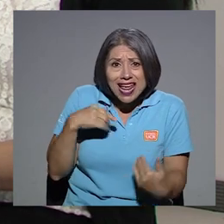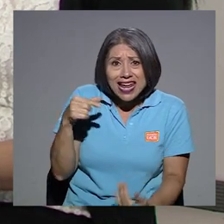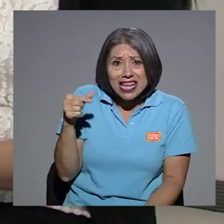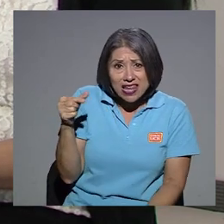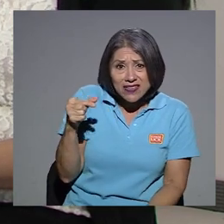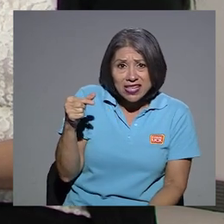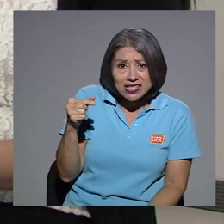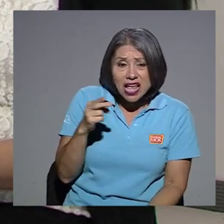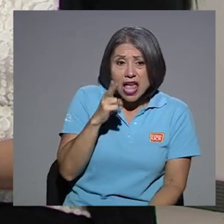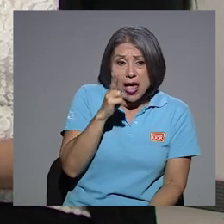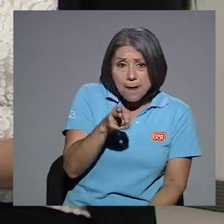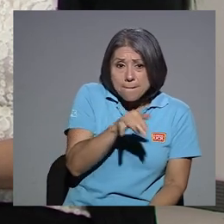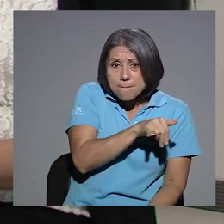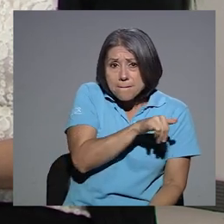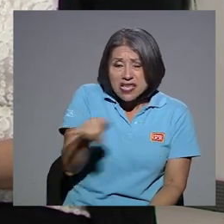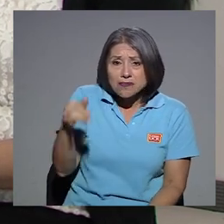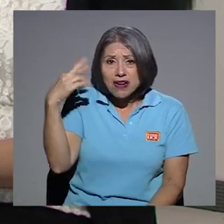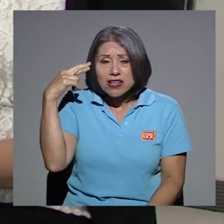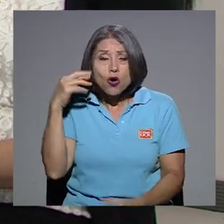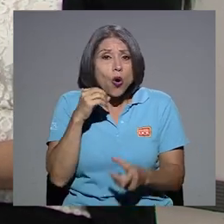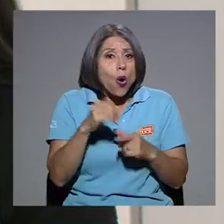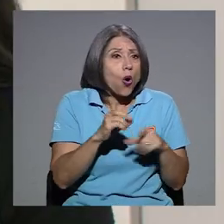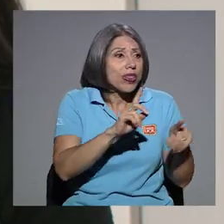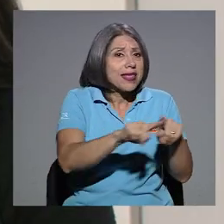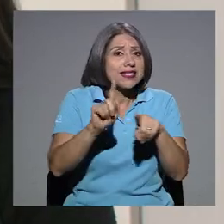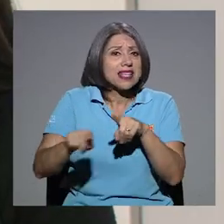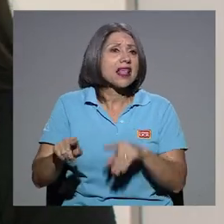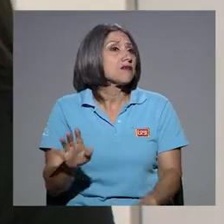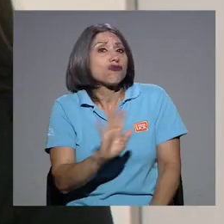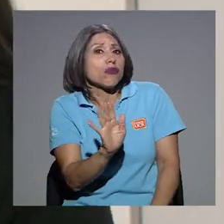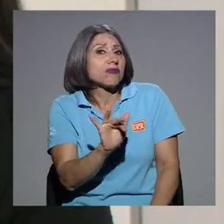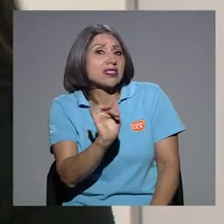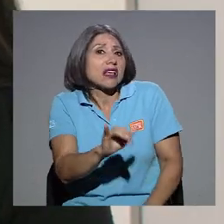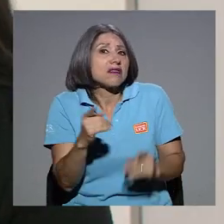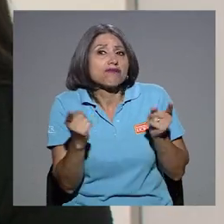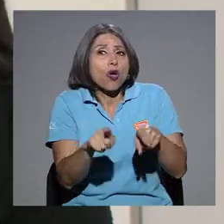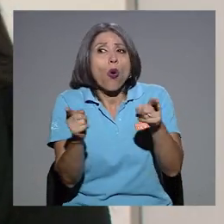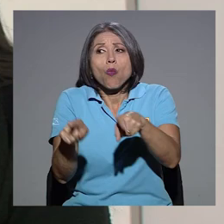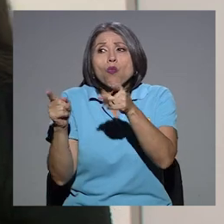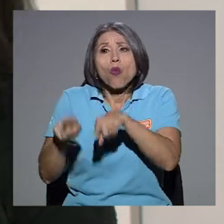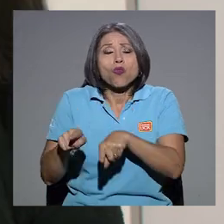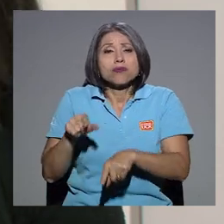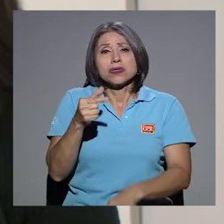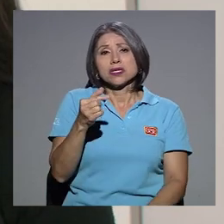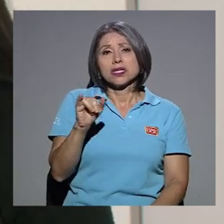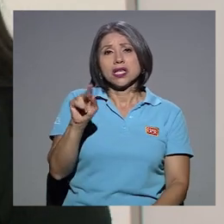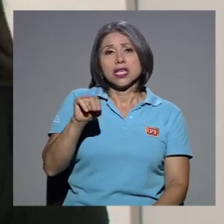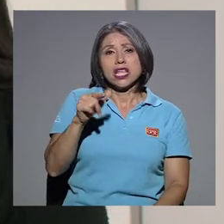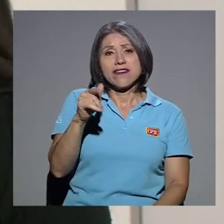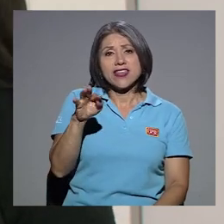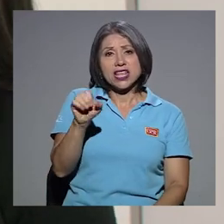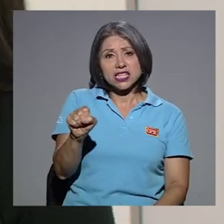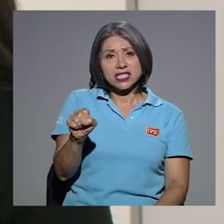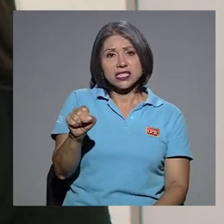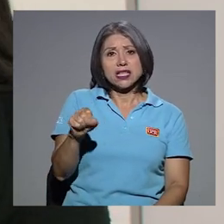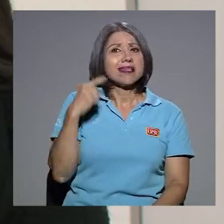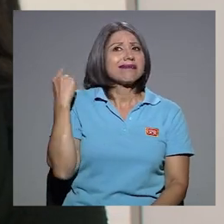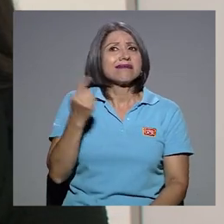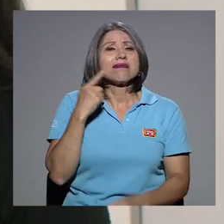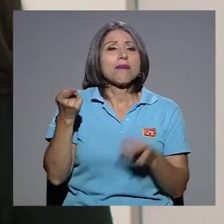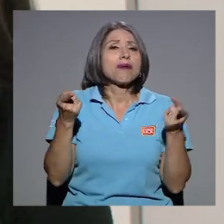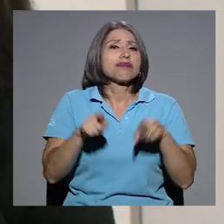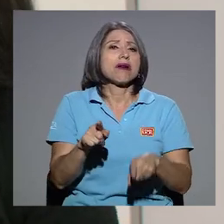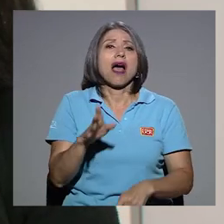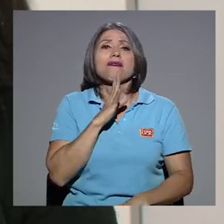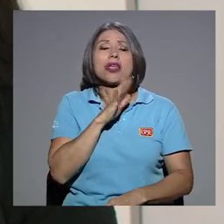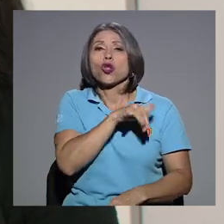misma razón, por ejemplo, o eran razones distintas? No, es que así de común es la gingivitis. Y en todos los casos estamos hablando de lo mismo,